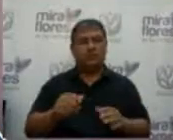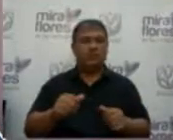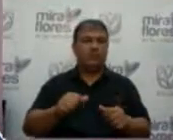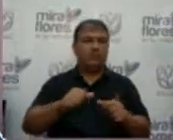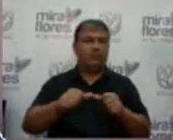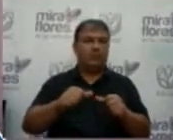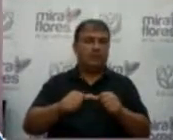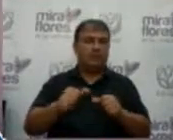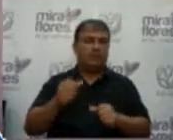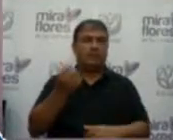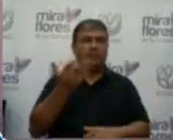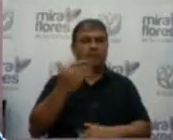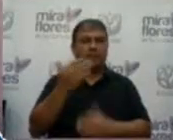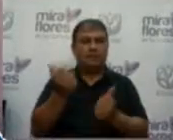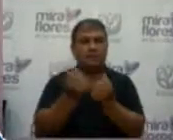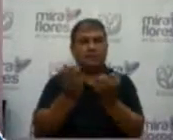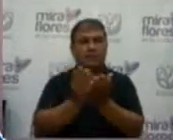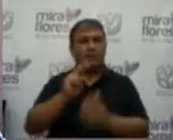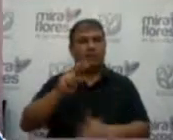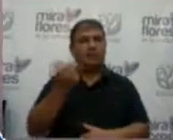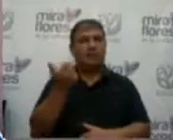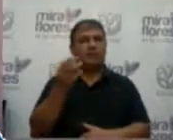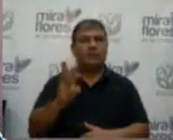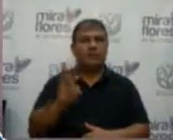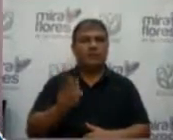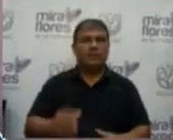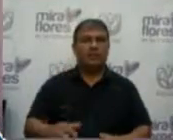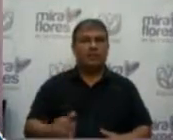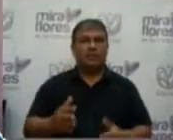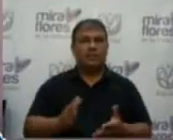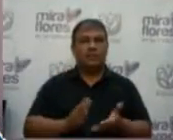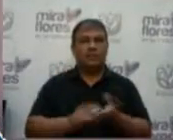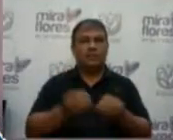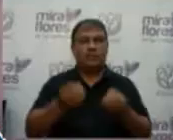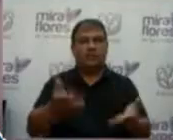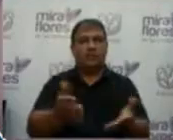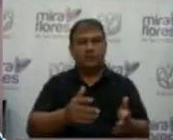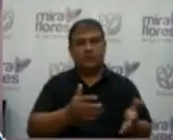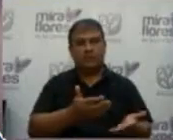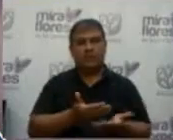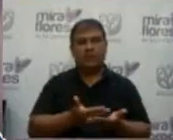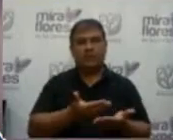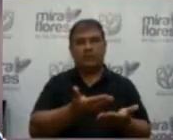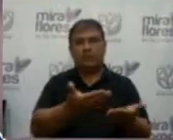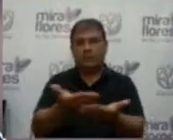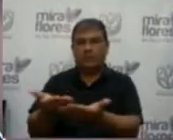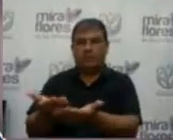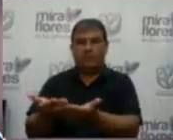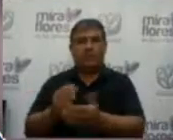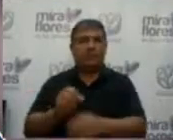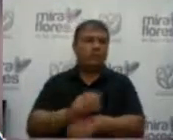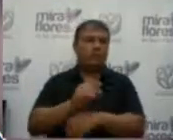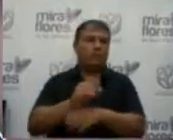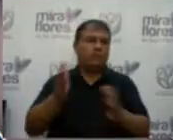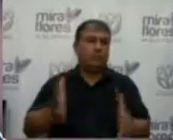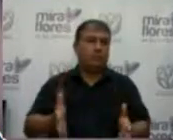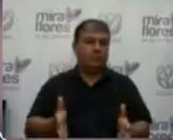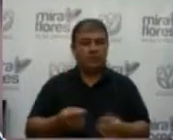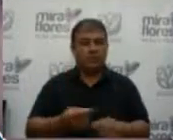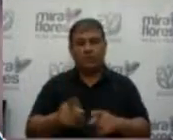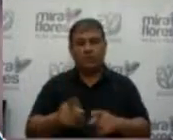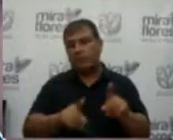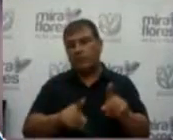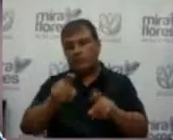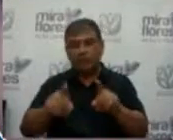Consejo de fecha 15 de abril del año 2016, que ha sido puesta a disposición de los miembros del Consejo. No sé